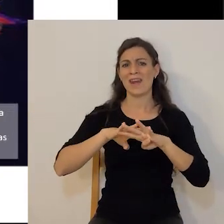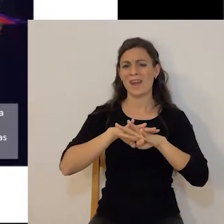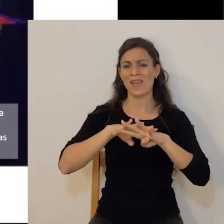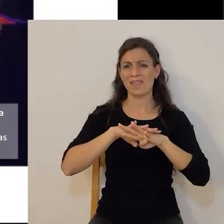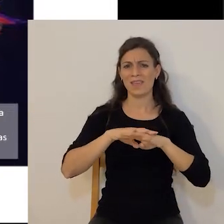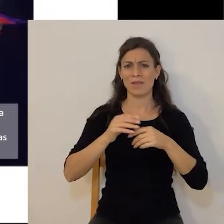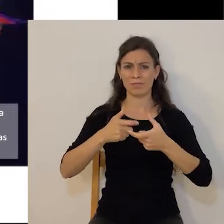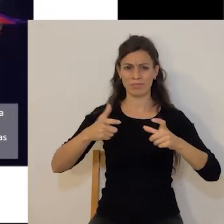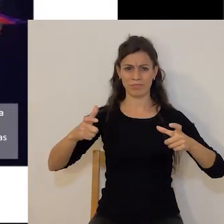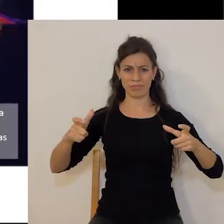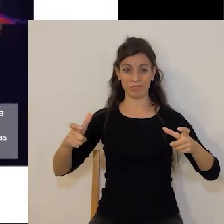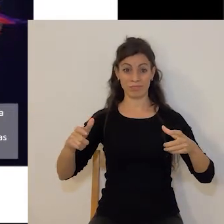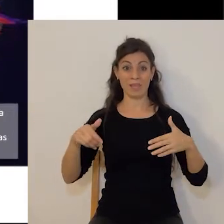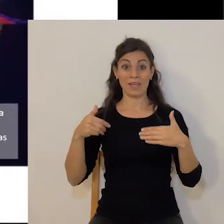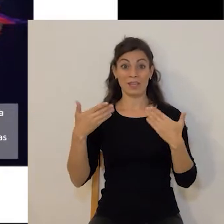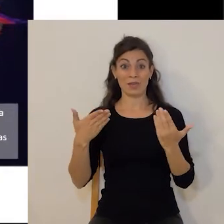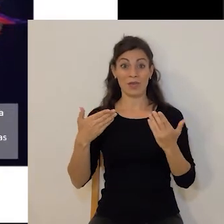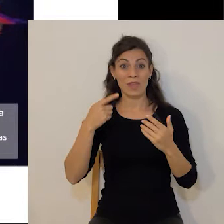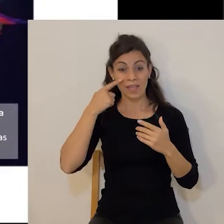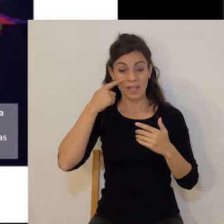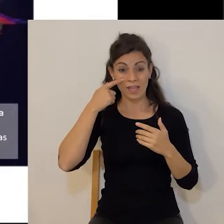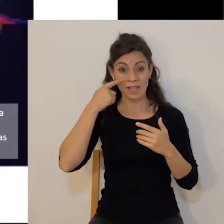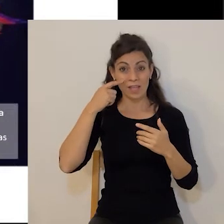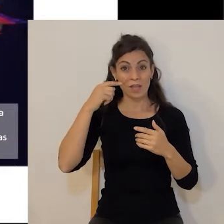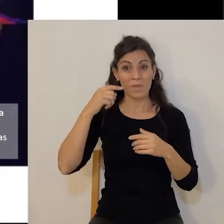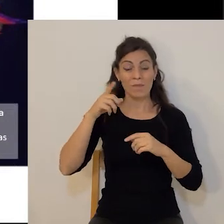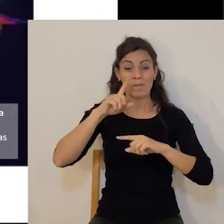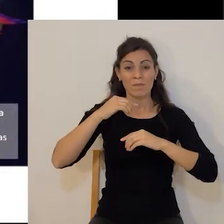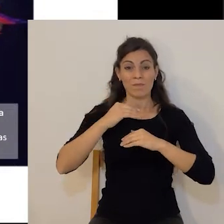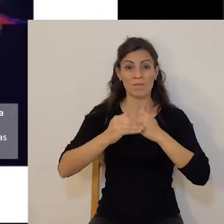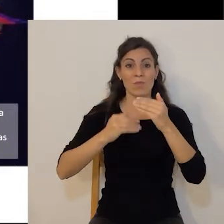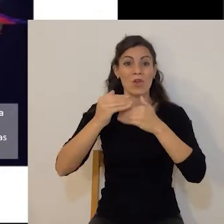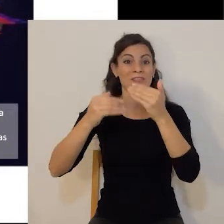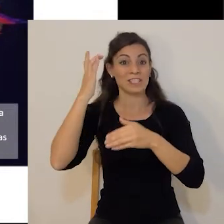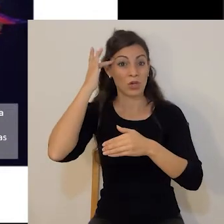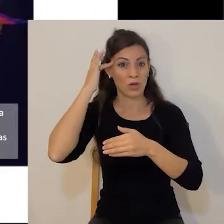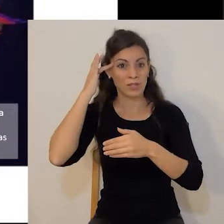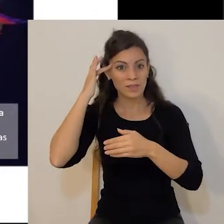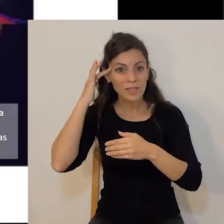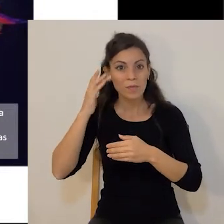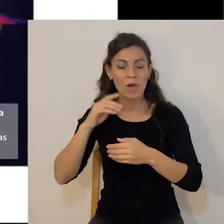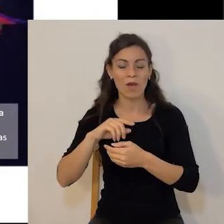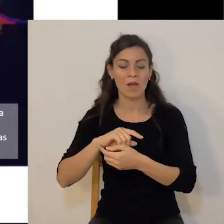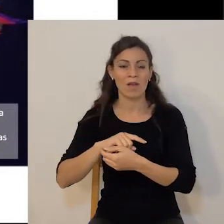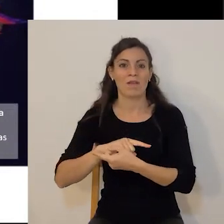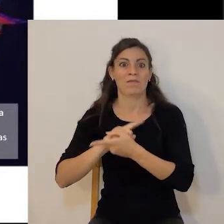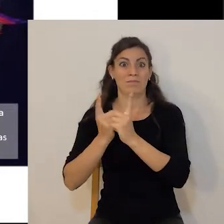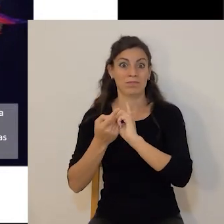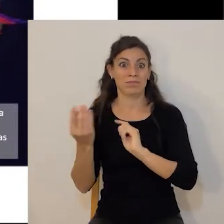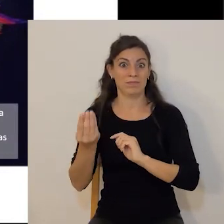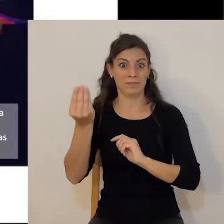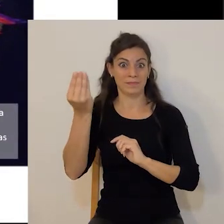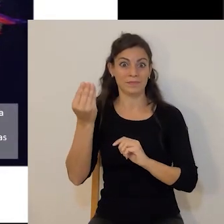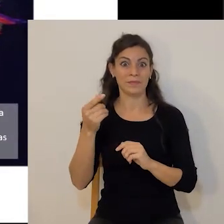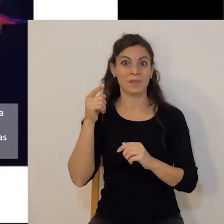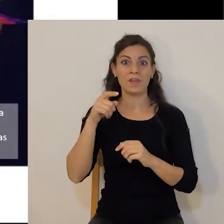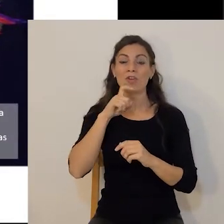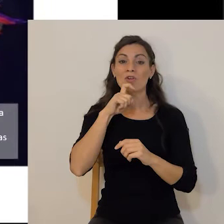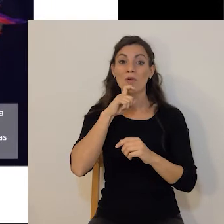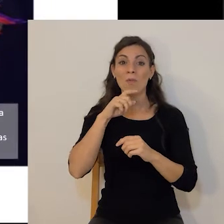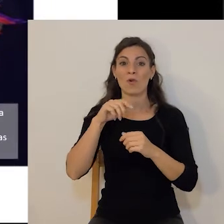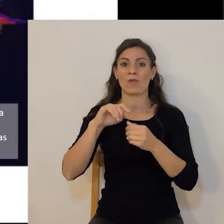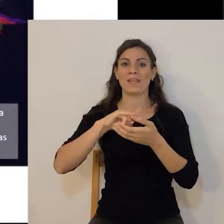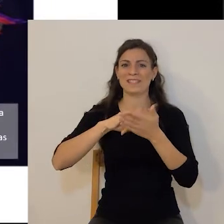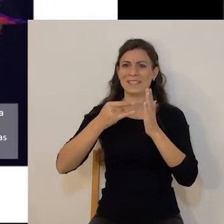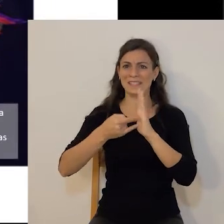circuitos neuronales, mejoramos realmente los procesos cognitivos, irremediablemente. Y esa estimulación tiene que partir del sistema